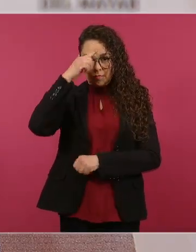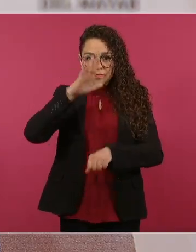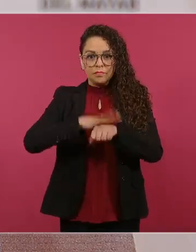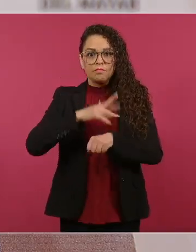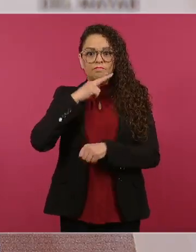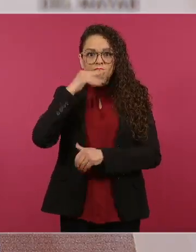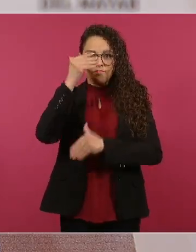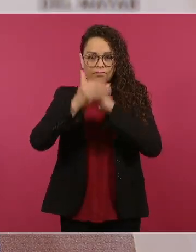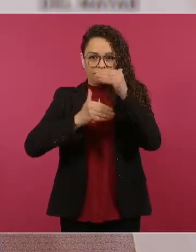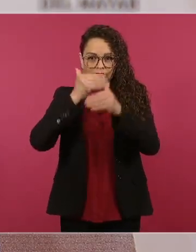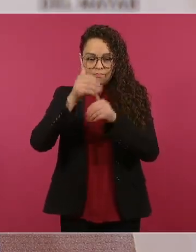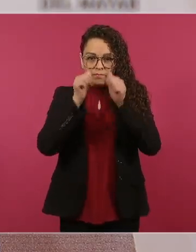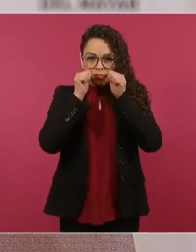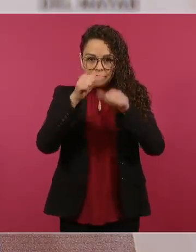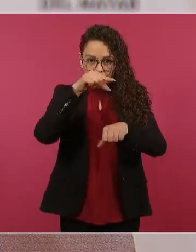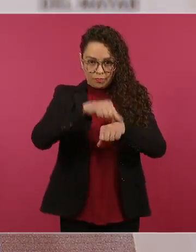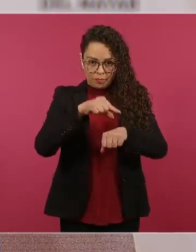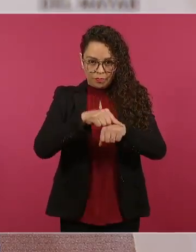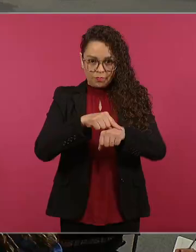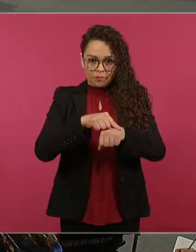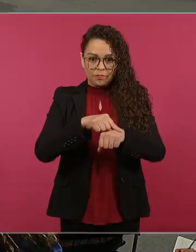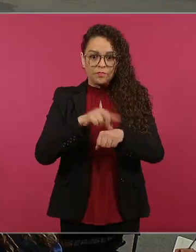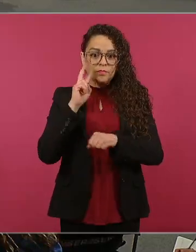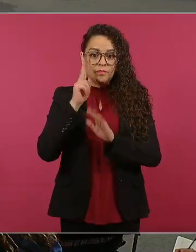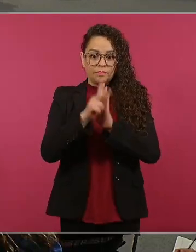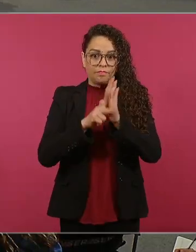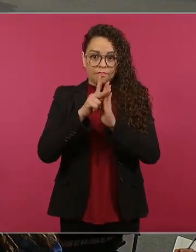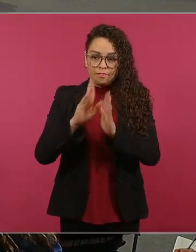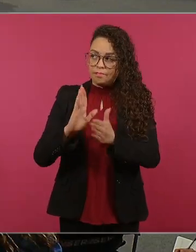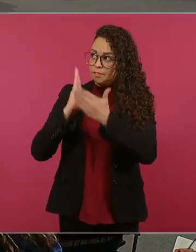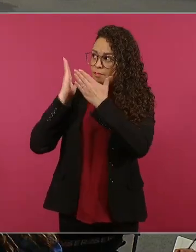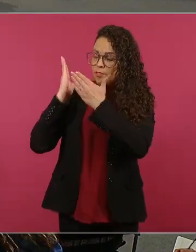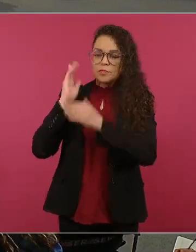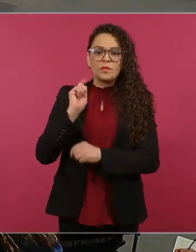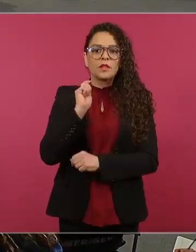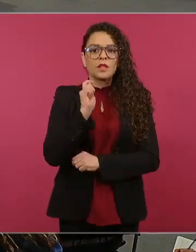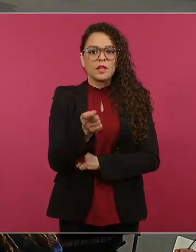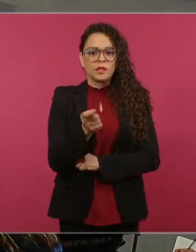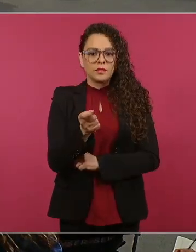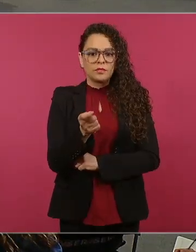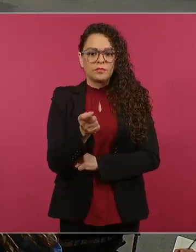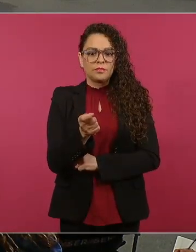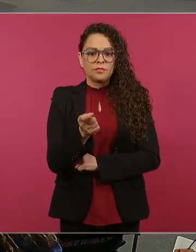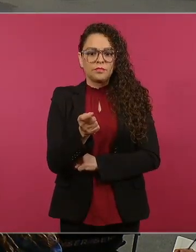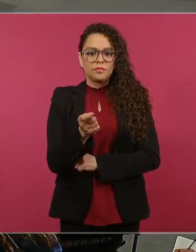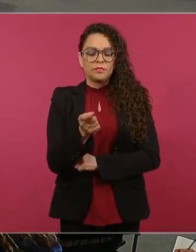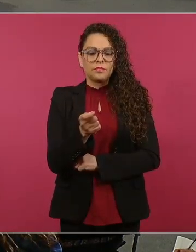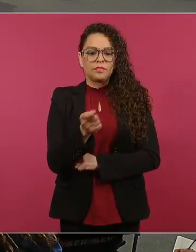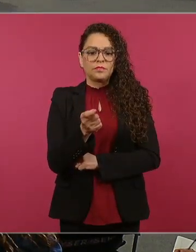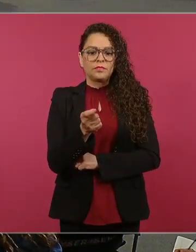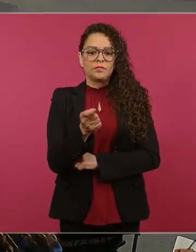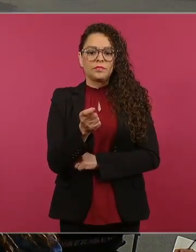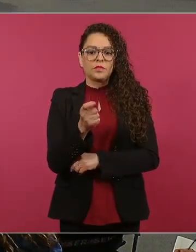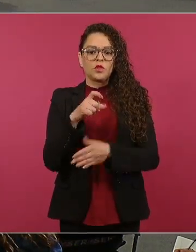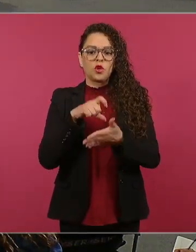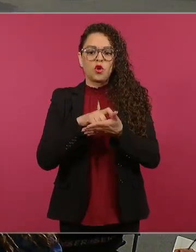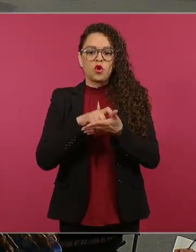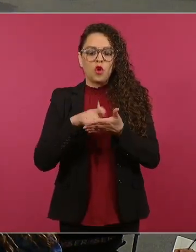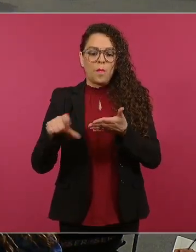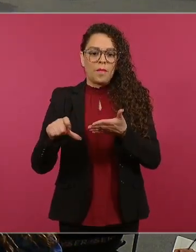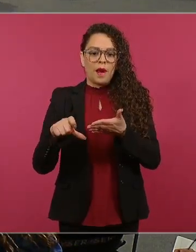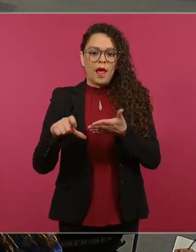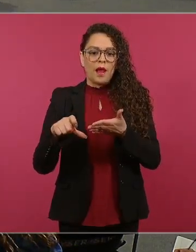favor. Hoy presento la actualización y ampliación del equipamiento en